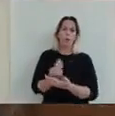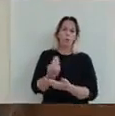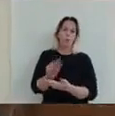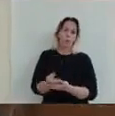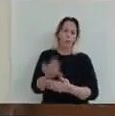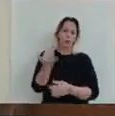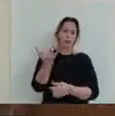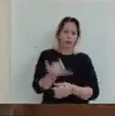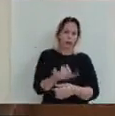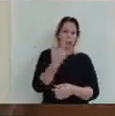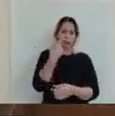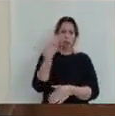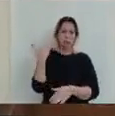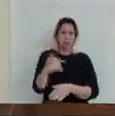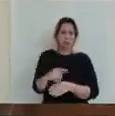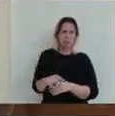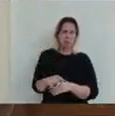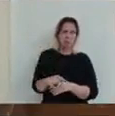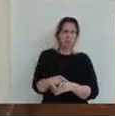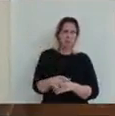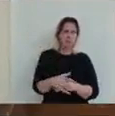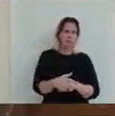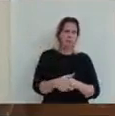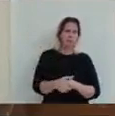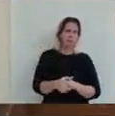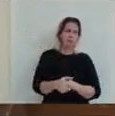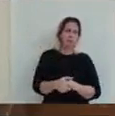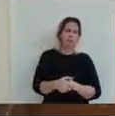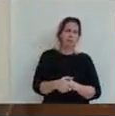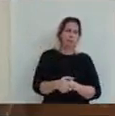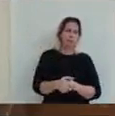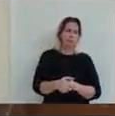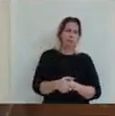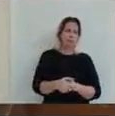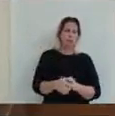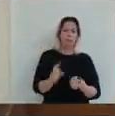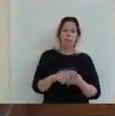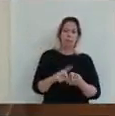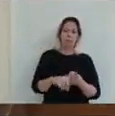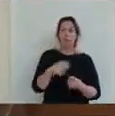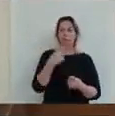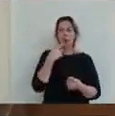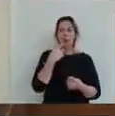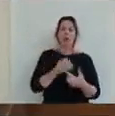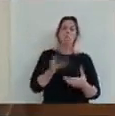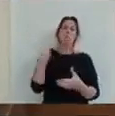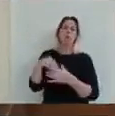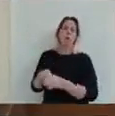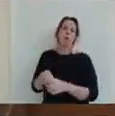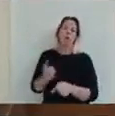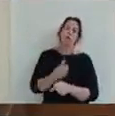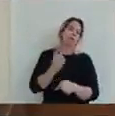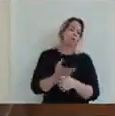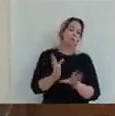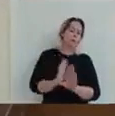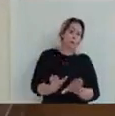que no se puede pasar archivo porque hay 6 firmas de concejales representativos, gran parte de la